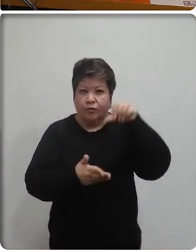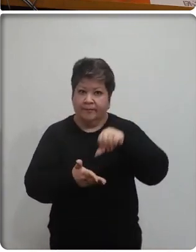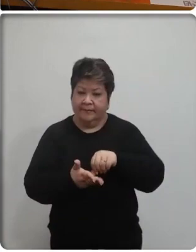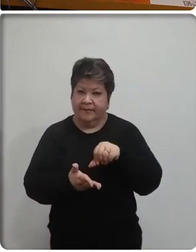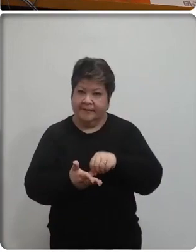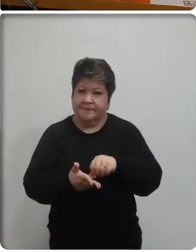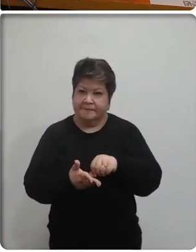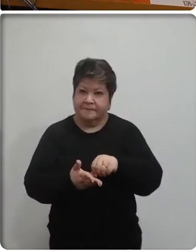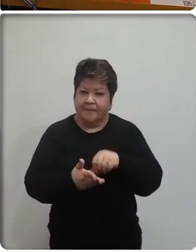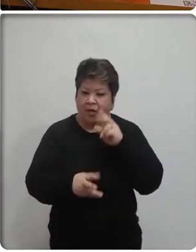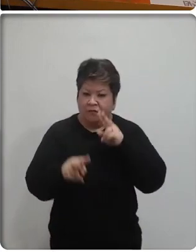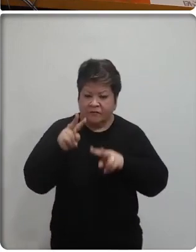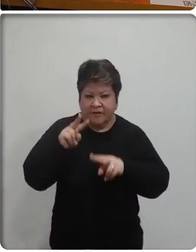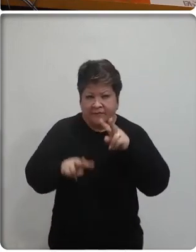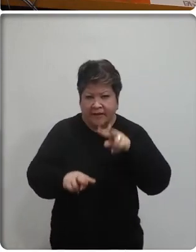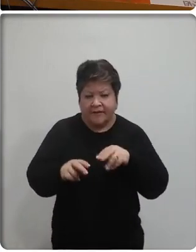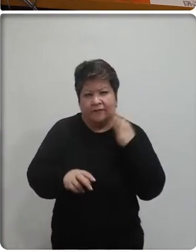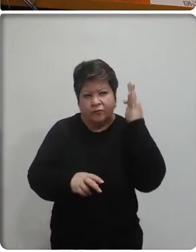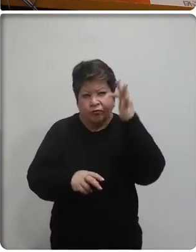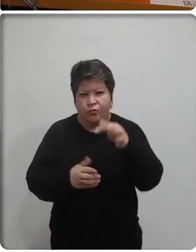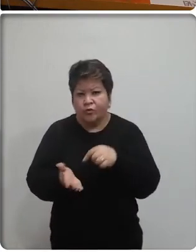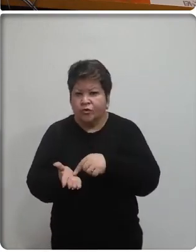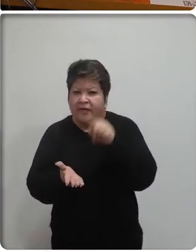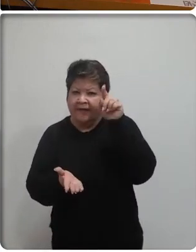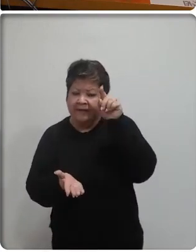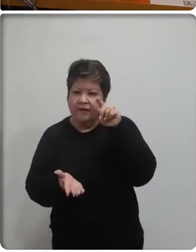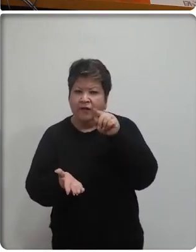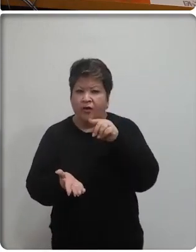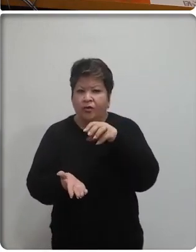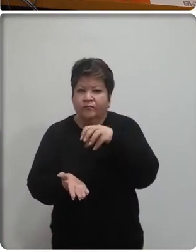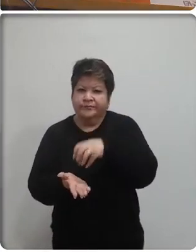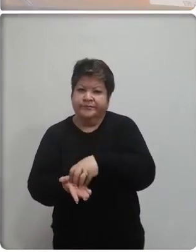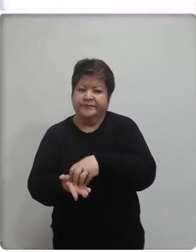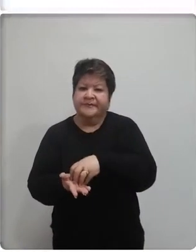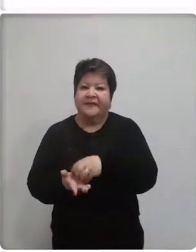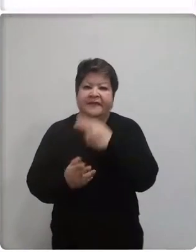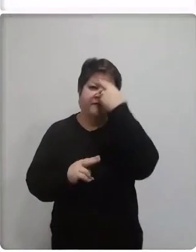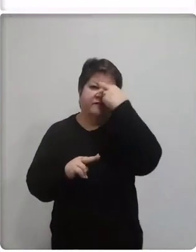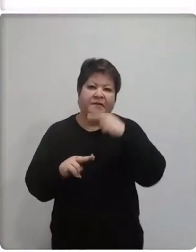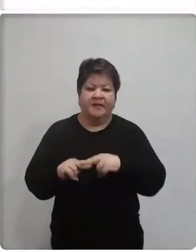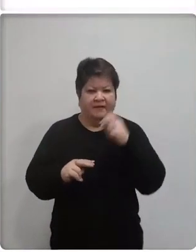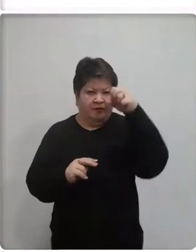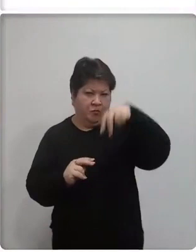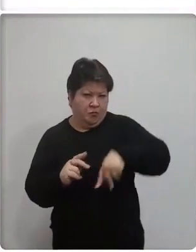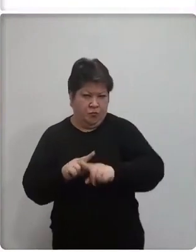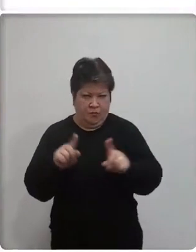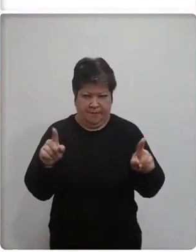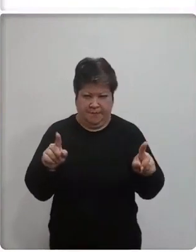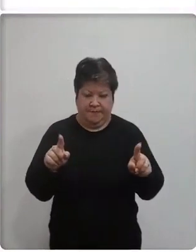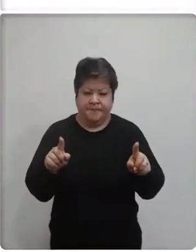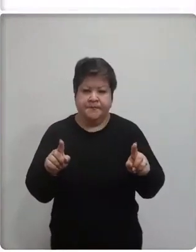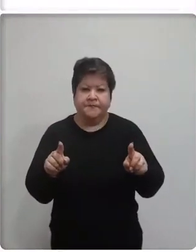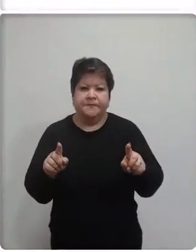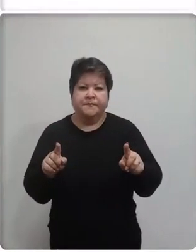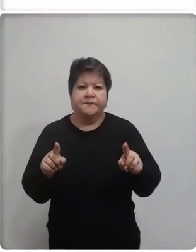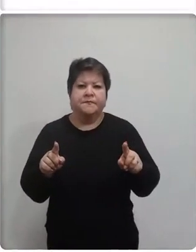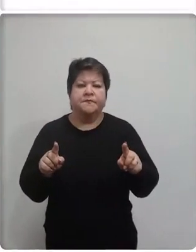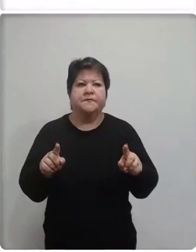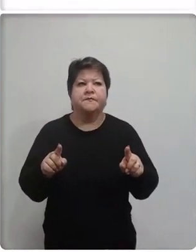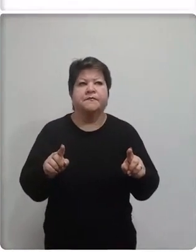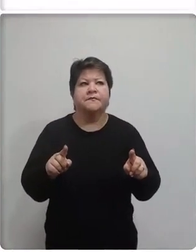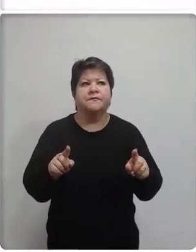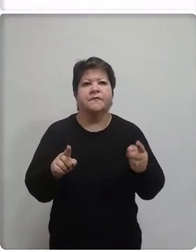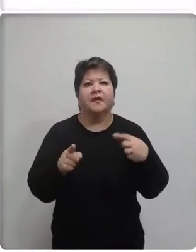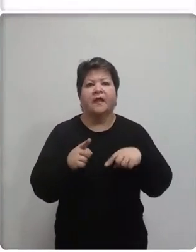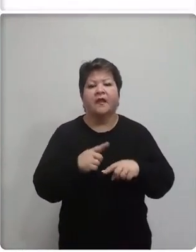este futuro centro de enfermedades poco frecuentes. La justificación de hacer ese llamado a una